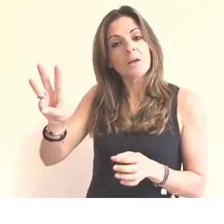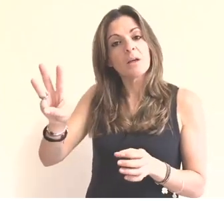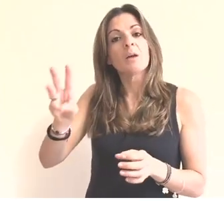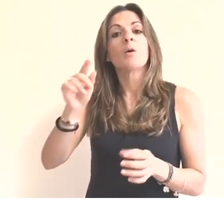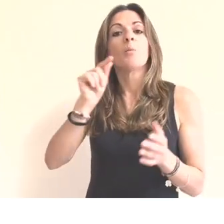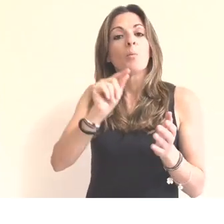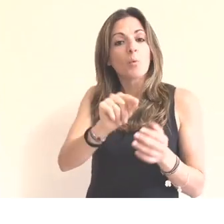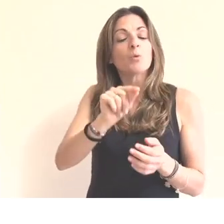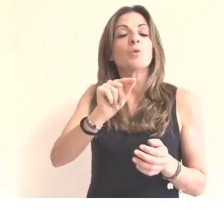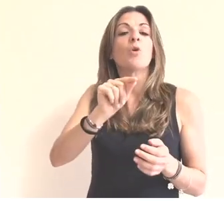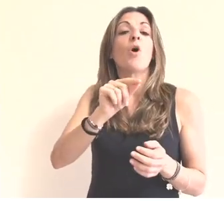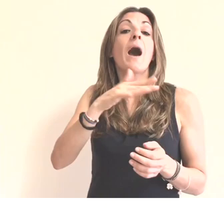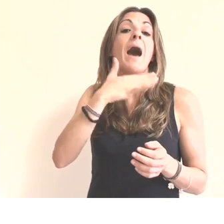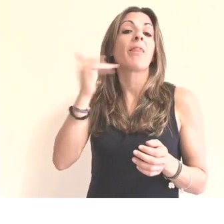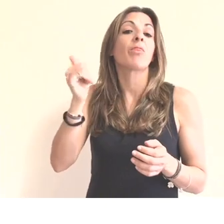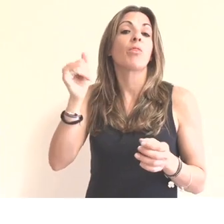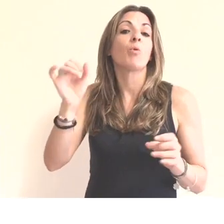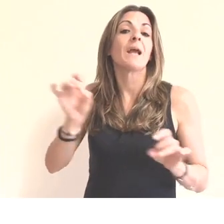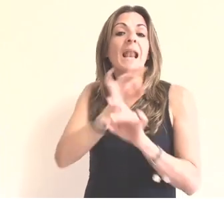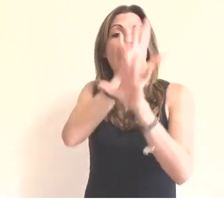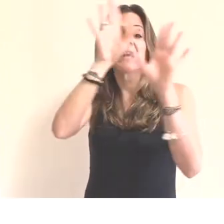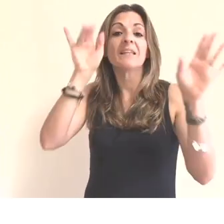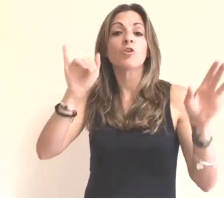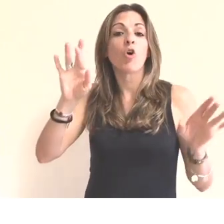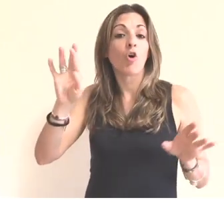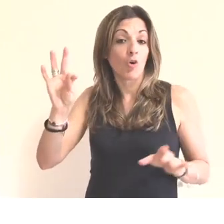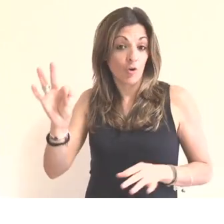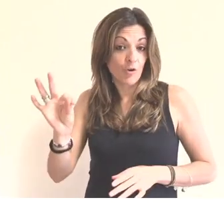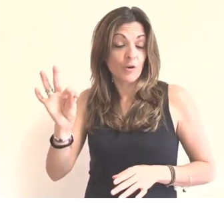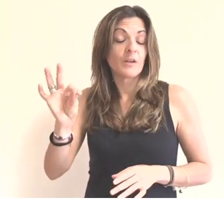quieres, recuerda, suscríbete al canal